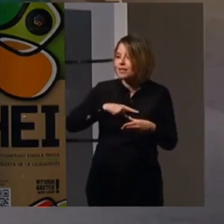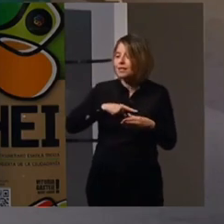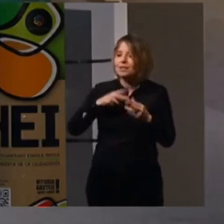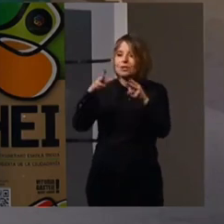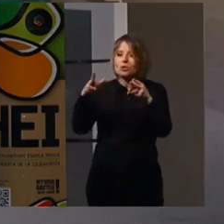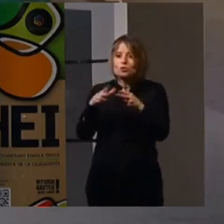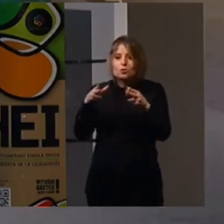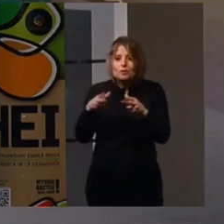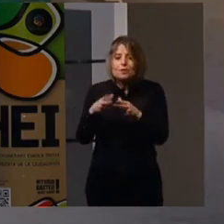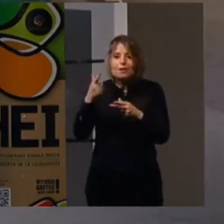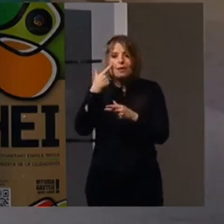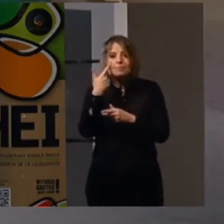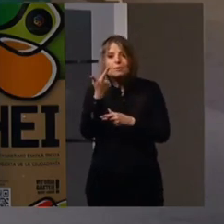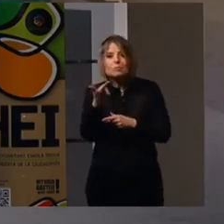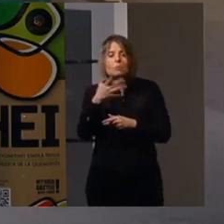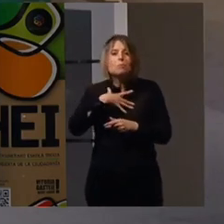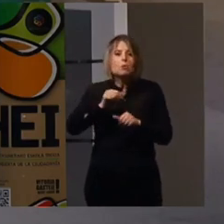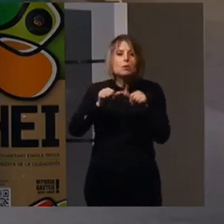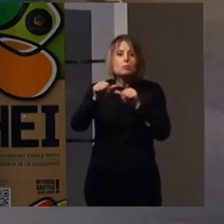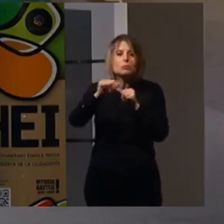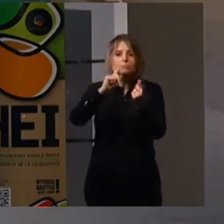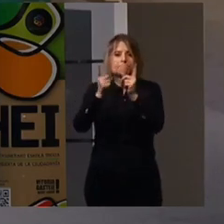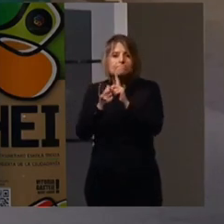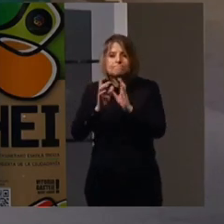gizartearen ardatz nagusia izan daitekela.